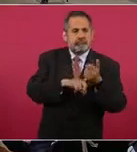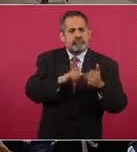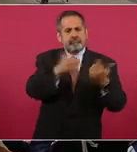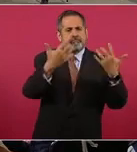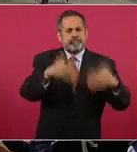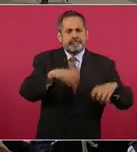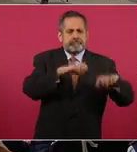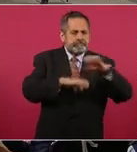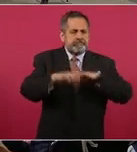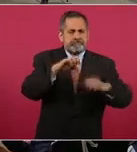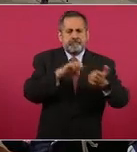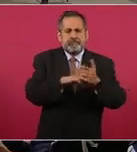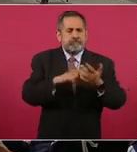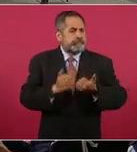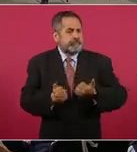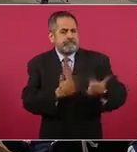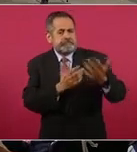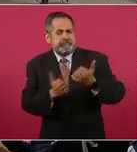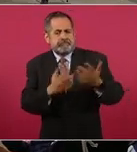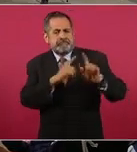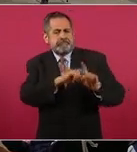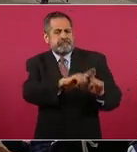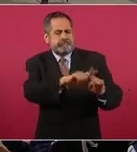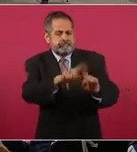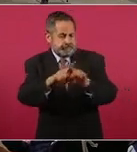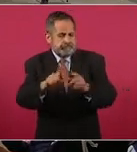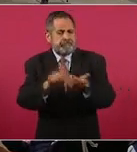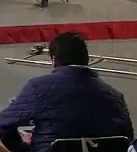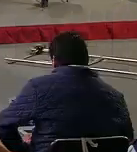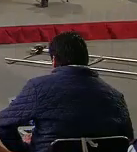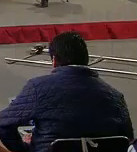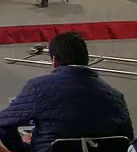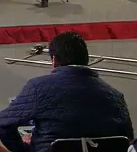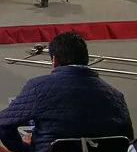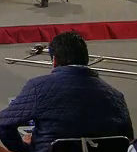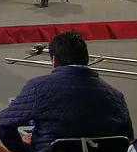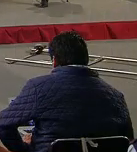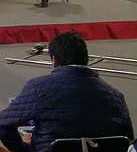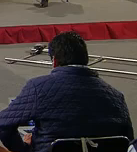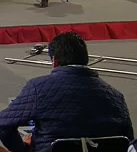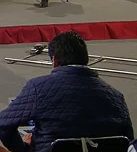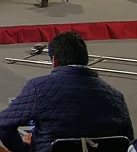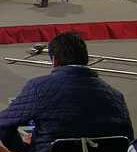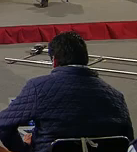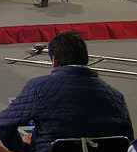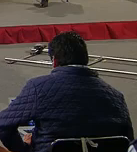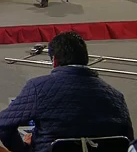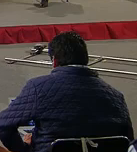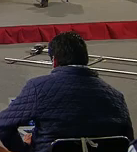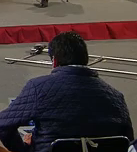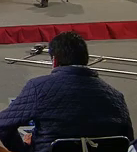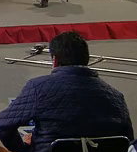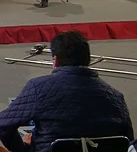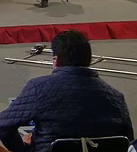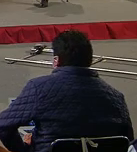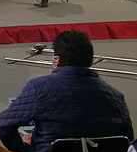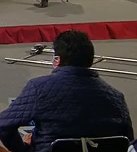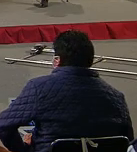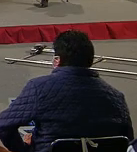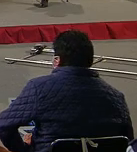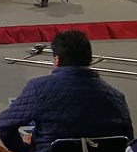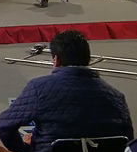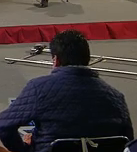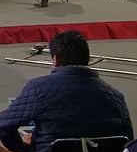de empresas como son las distribuidoras. Y este mecanismo, incluso Estados Unidos lo llevó a la OECD como un ejemplo